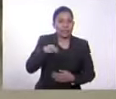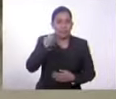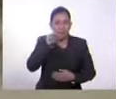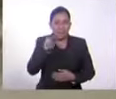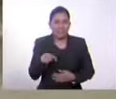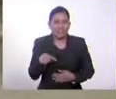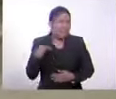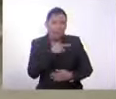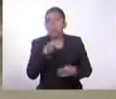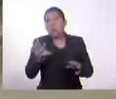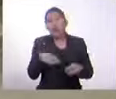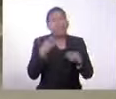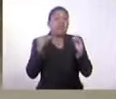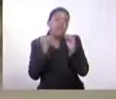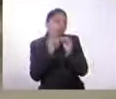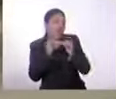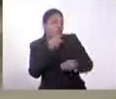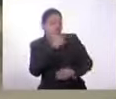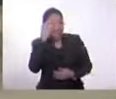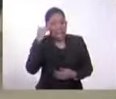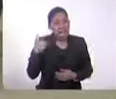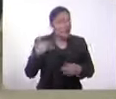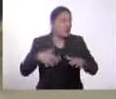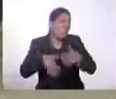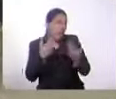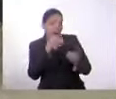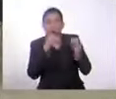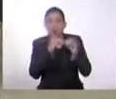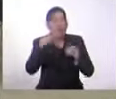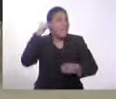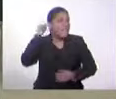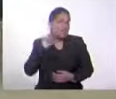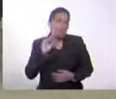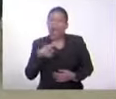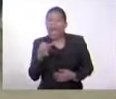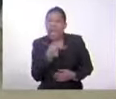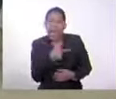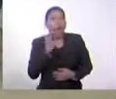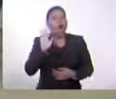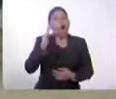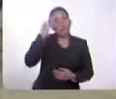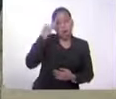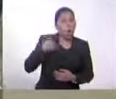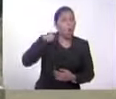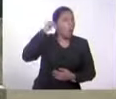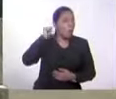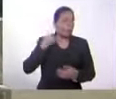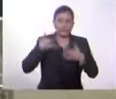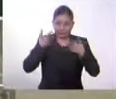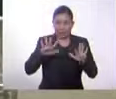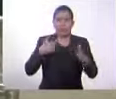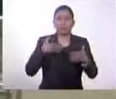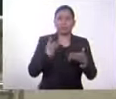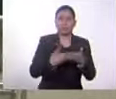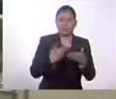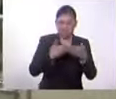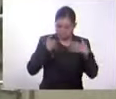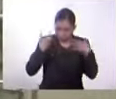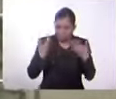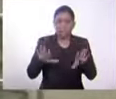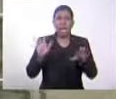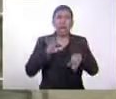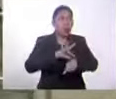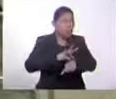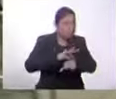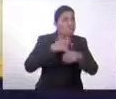tú no tienes novio, o que tú tienes novia, o por ejemplo, si el niño o el chico o la chica ya experimentó, ¿verdad?, algún tipo de relación